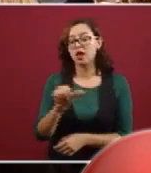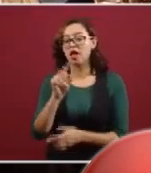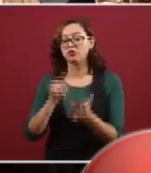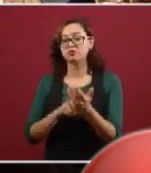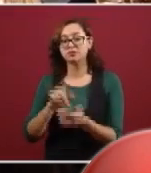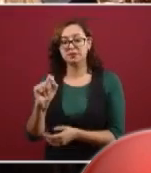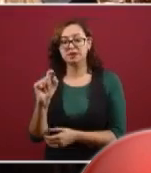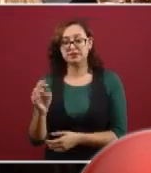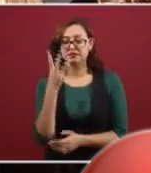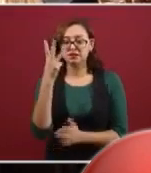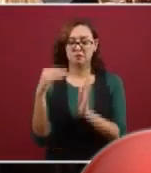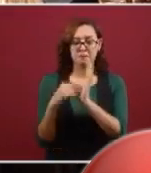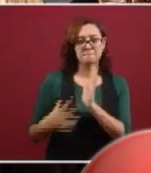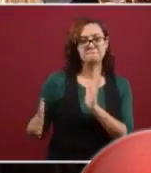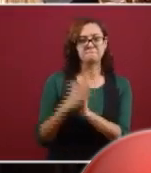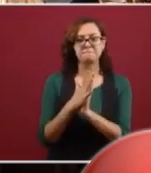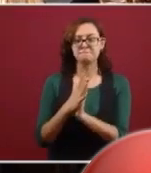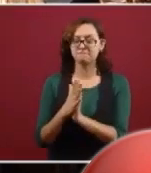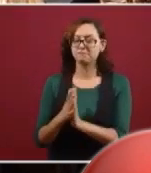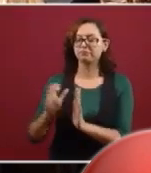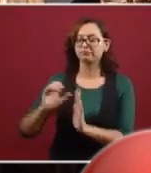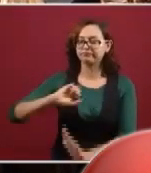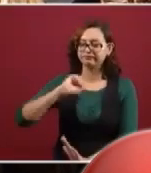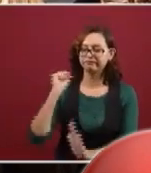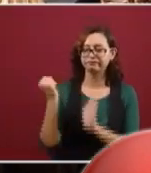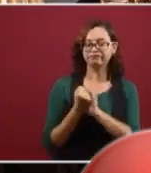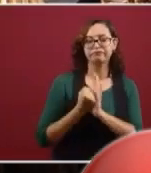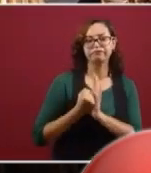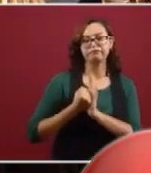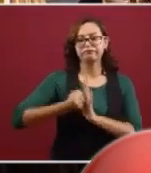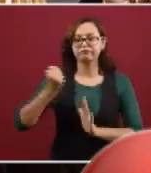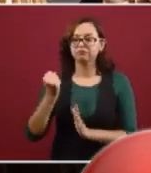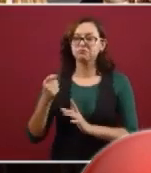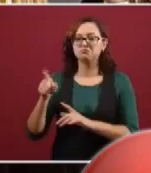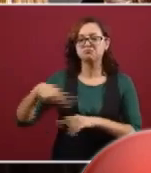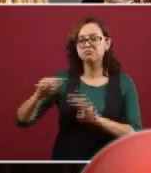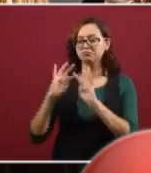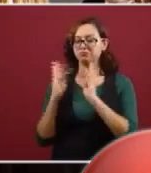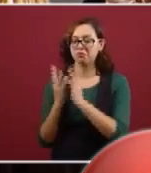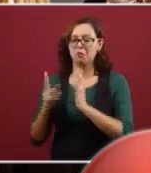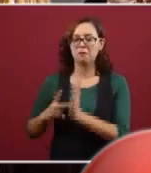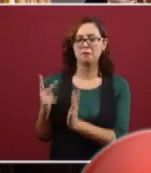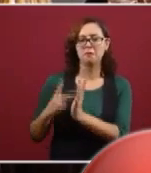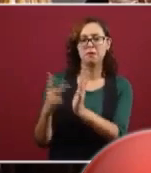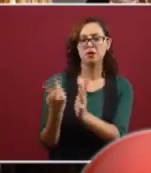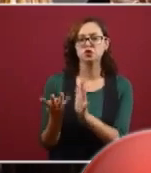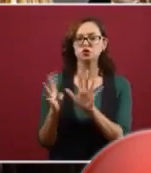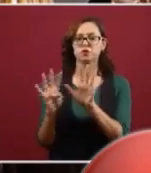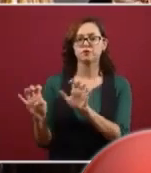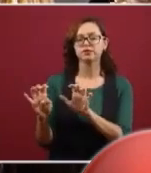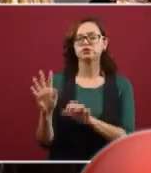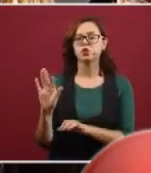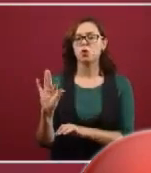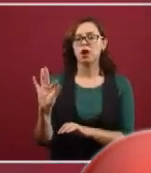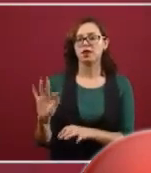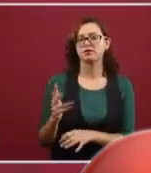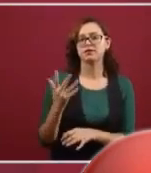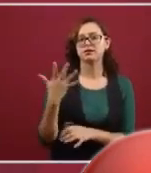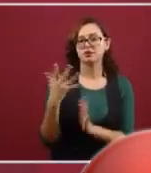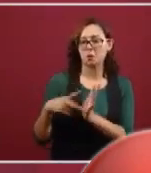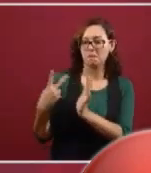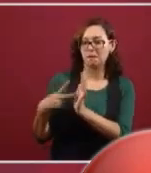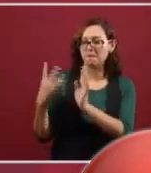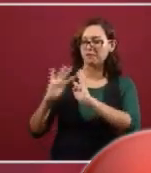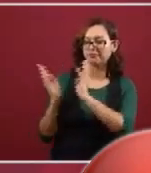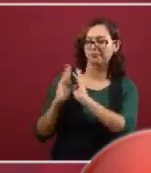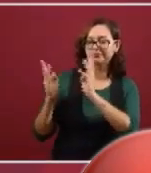2019-2023 en la sesión ordinaria 945. Cabe mencionar que en este